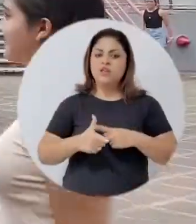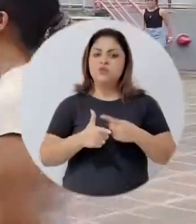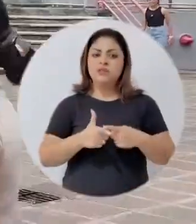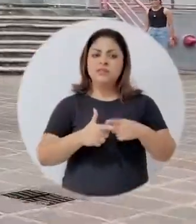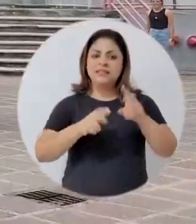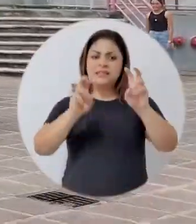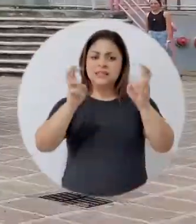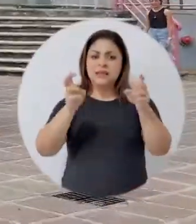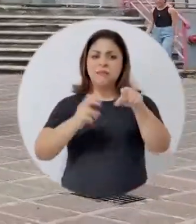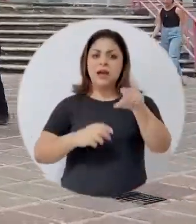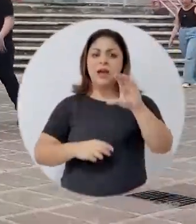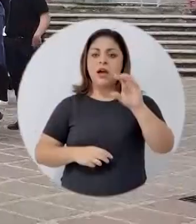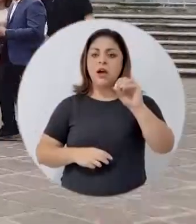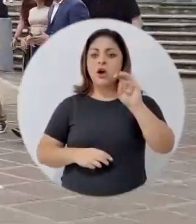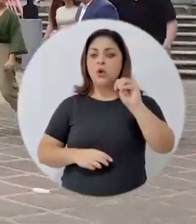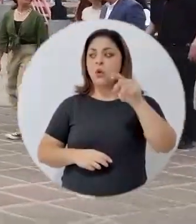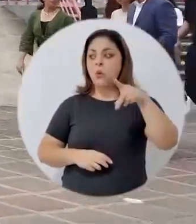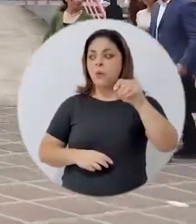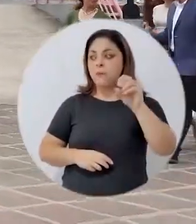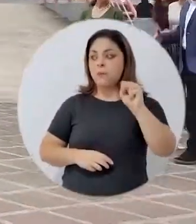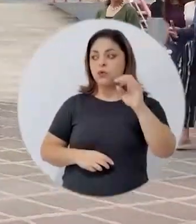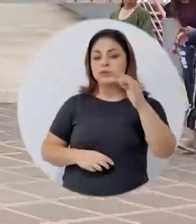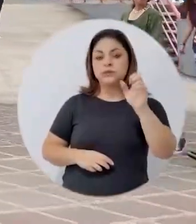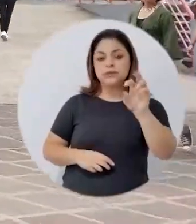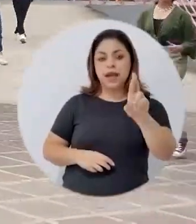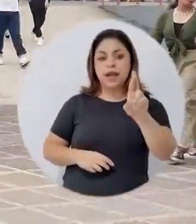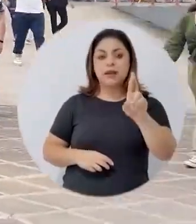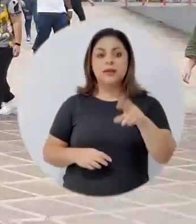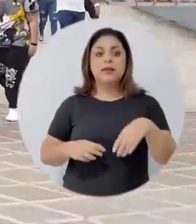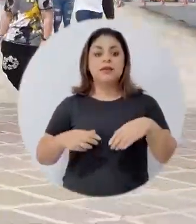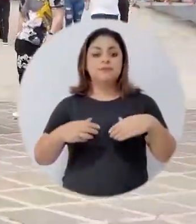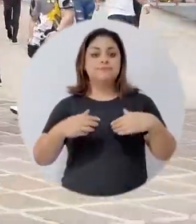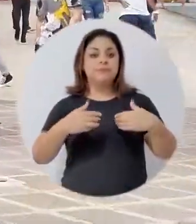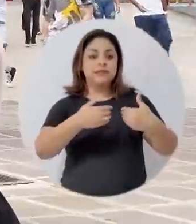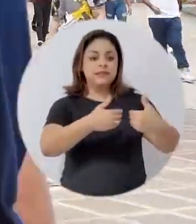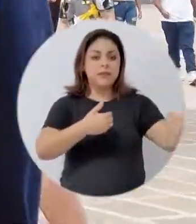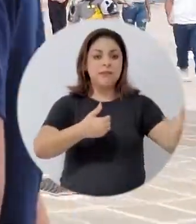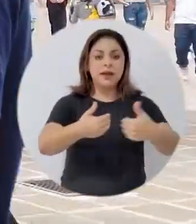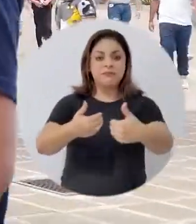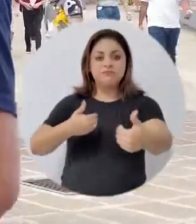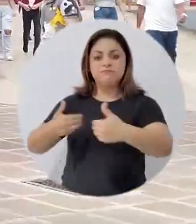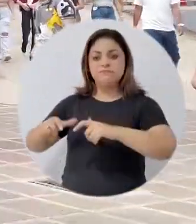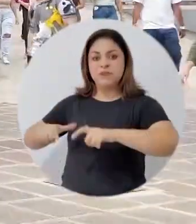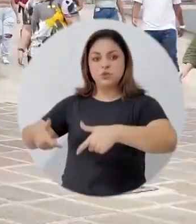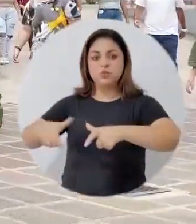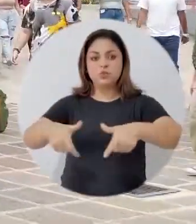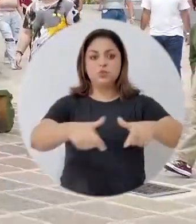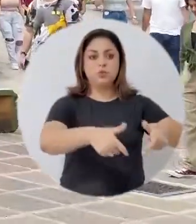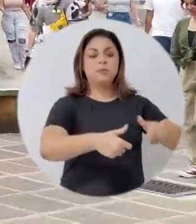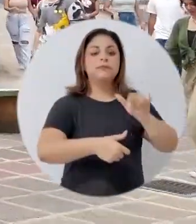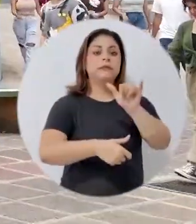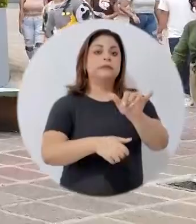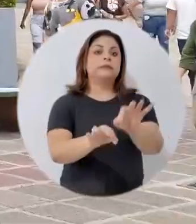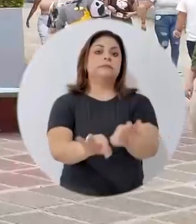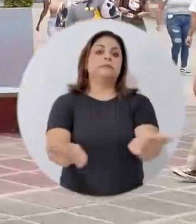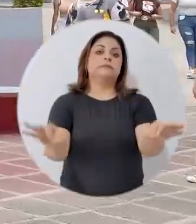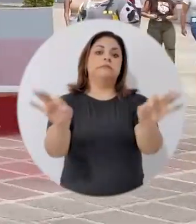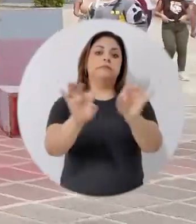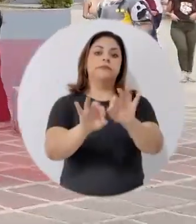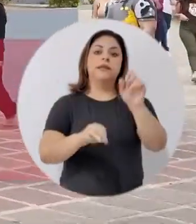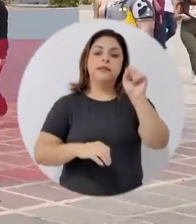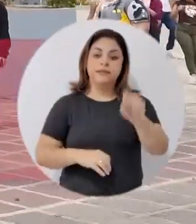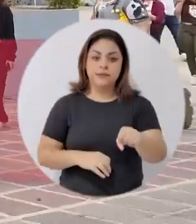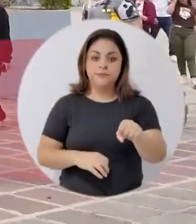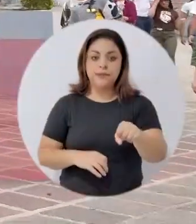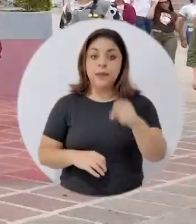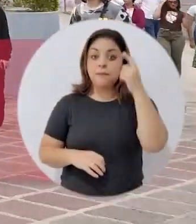de compostar y el tema de separar muy bien nuestros desechos es fundamental. También es importante a nivel